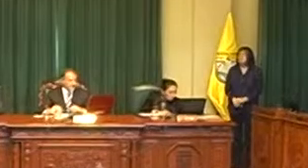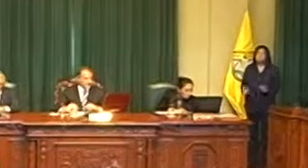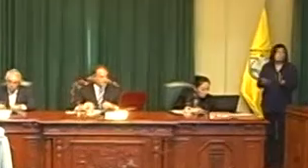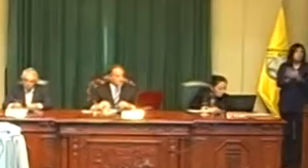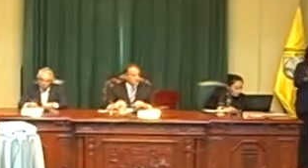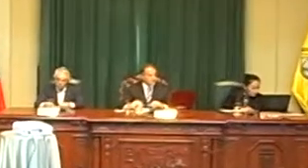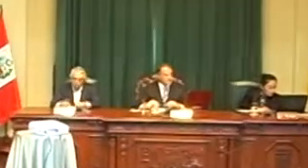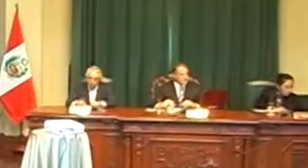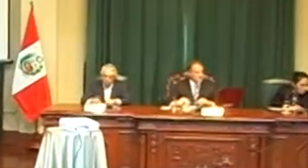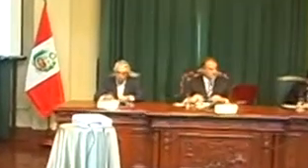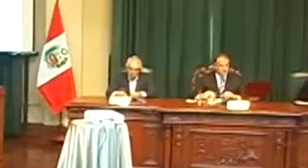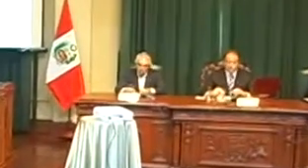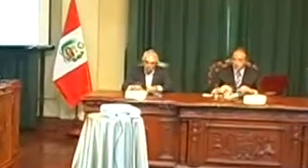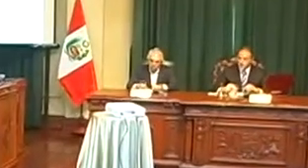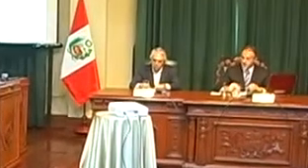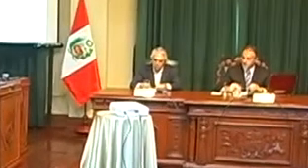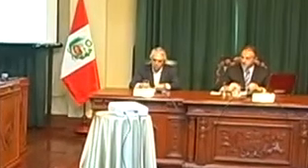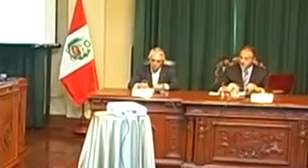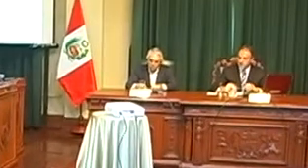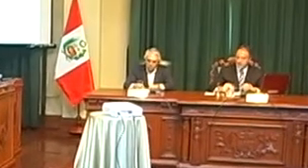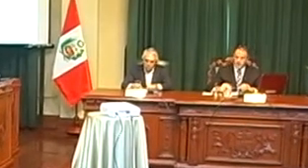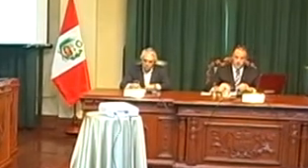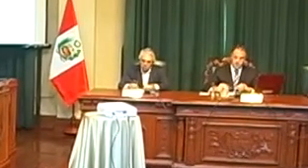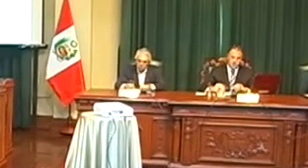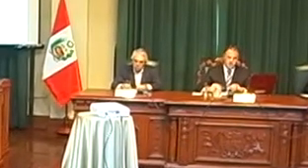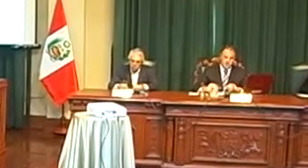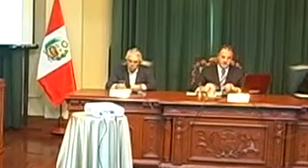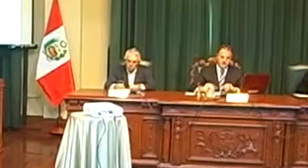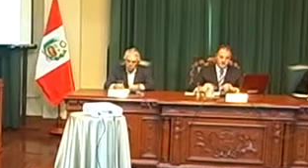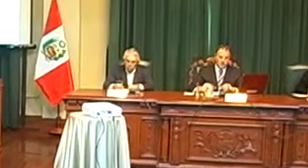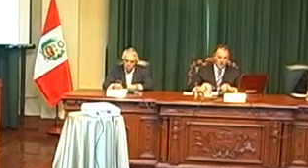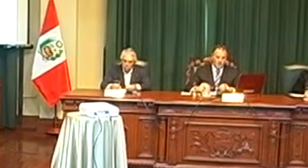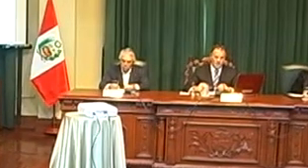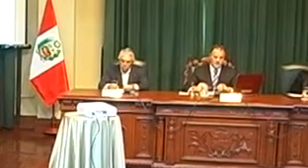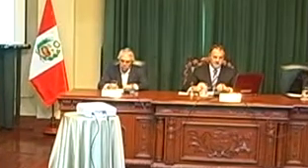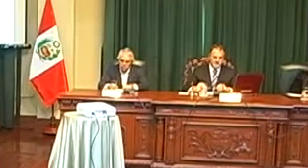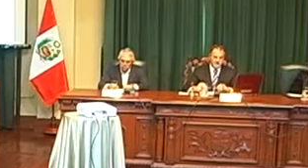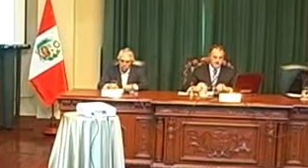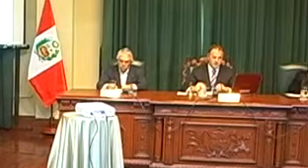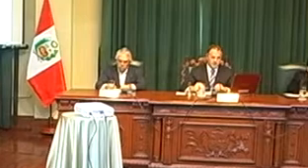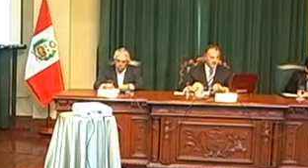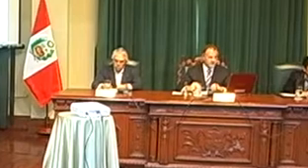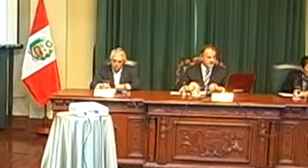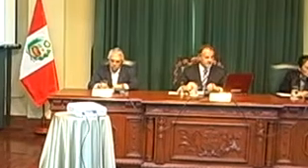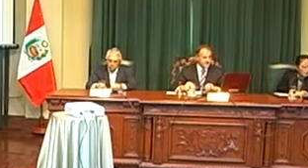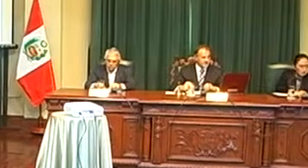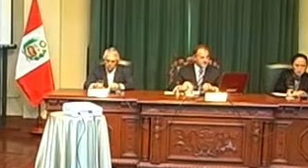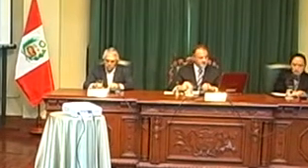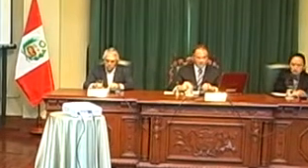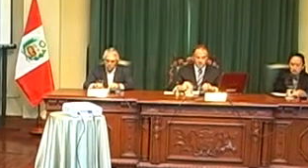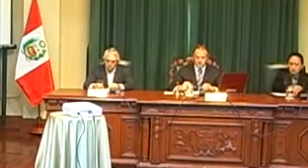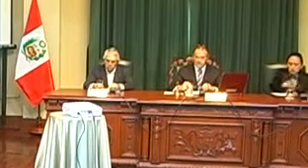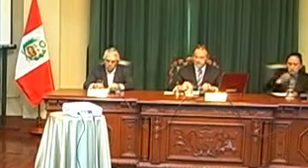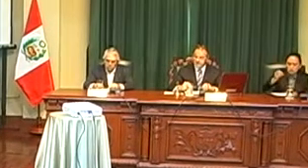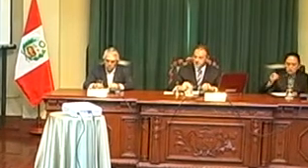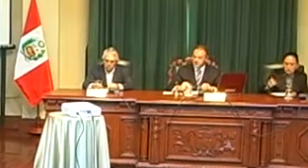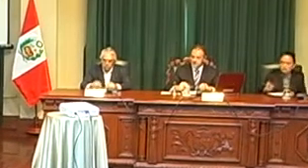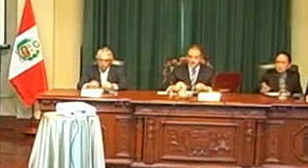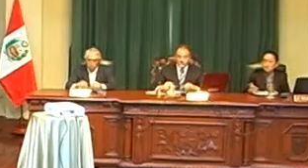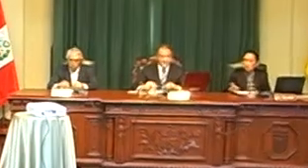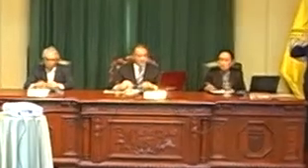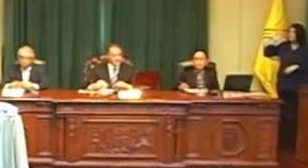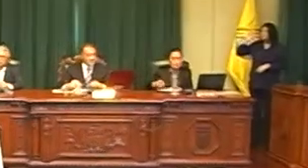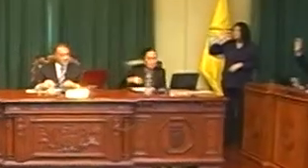Si no hay debate, procederemos a votar. Aquellos miembros del Consejo que estén a favor de aceptar esta donación, sírvase expresarlo en